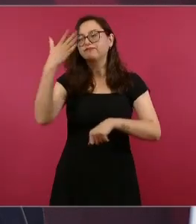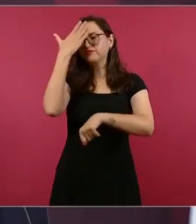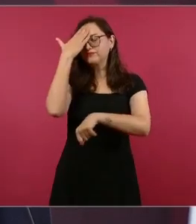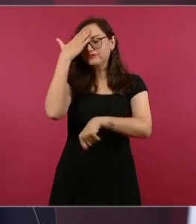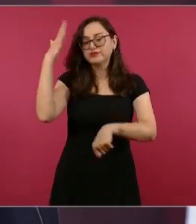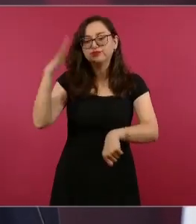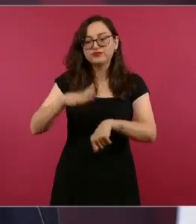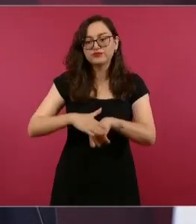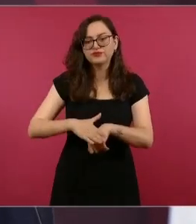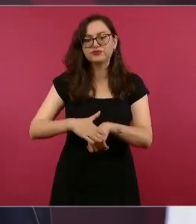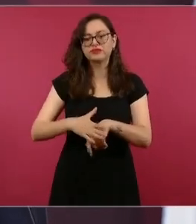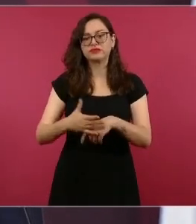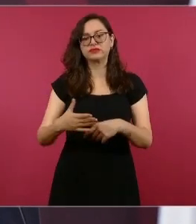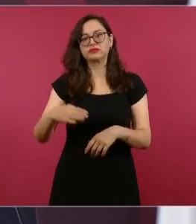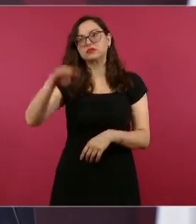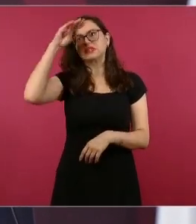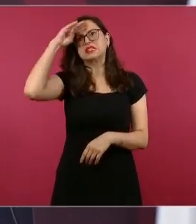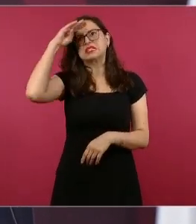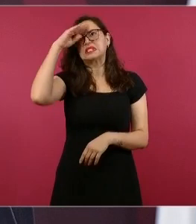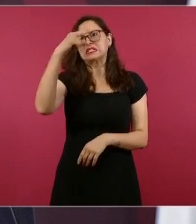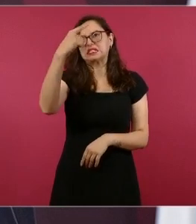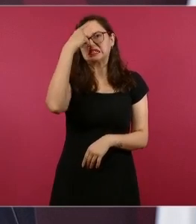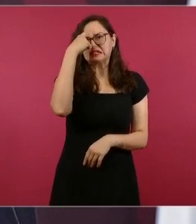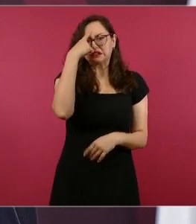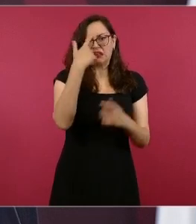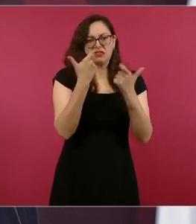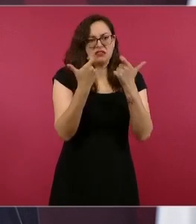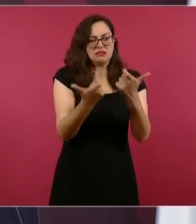no a lujo barato.